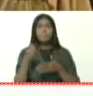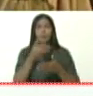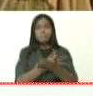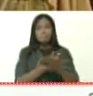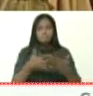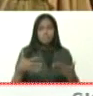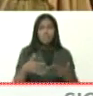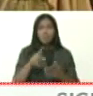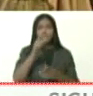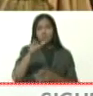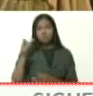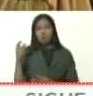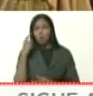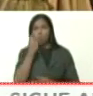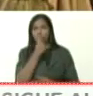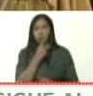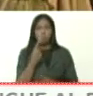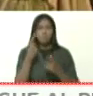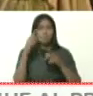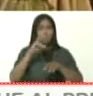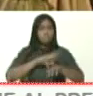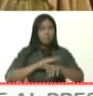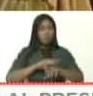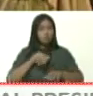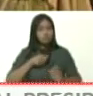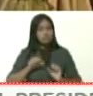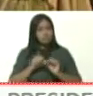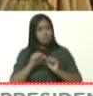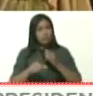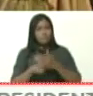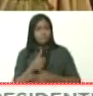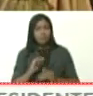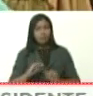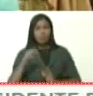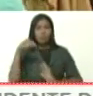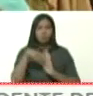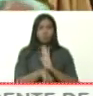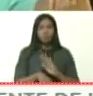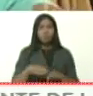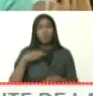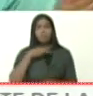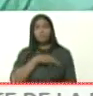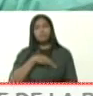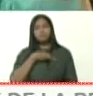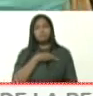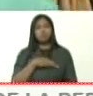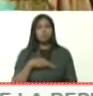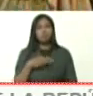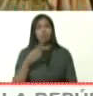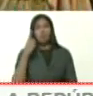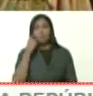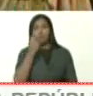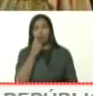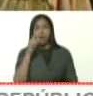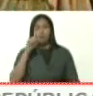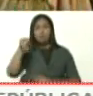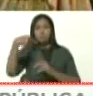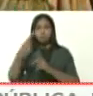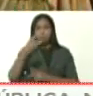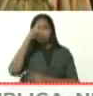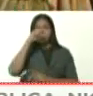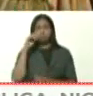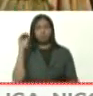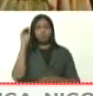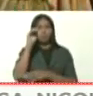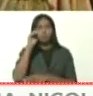de oftalmólogos que le den continuidad profunda a la misión Milagro en el transcurso de los próximos años. Por favor, ministro